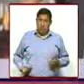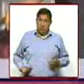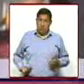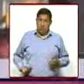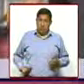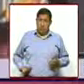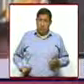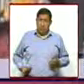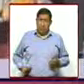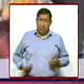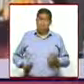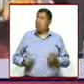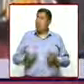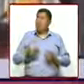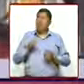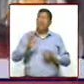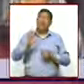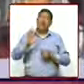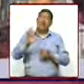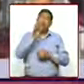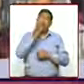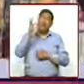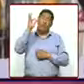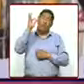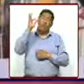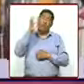El nuevo posesiona su gabinete,